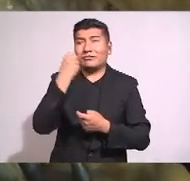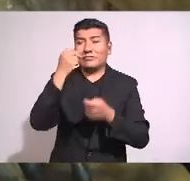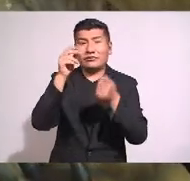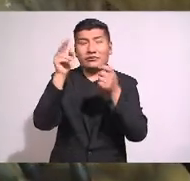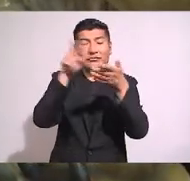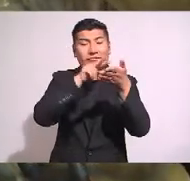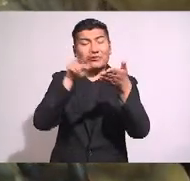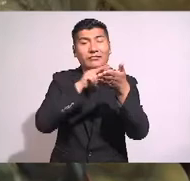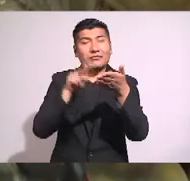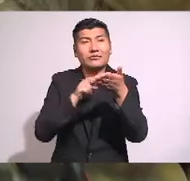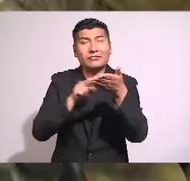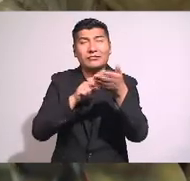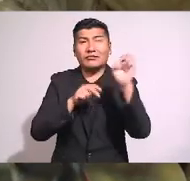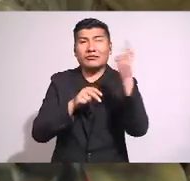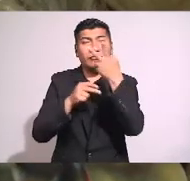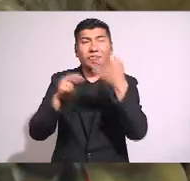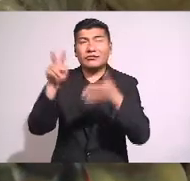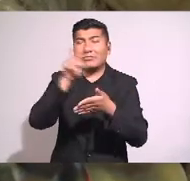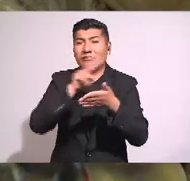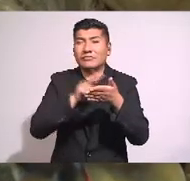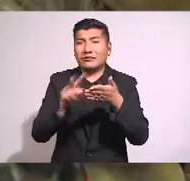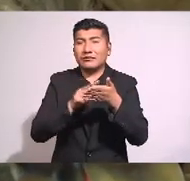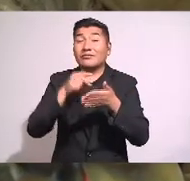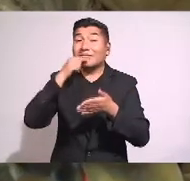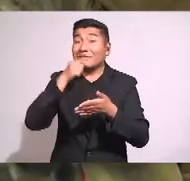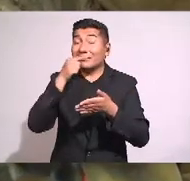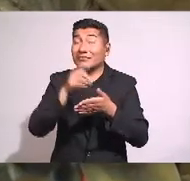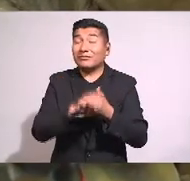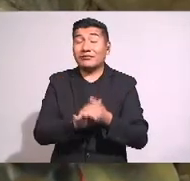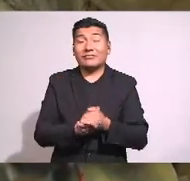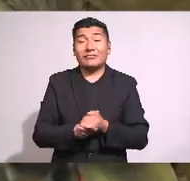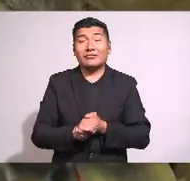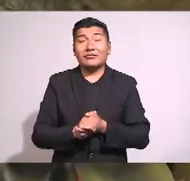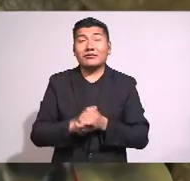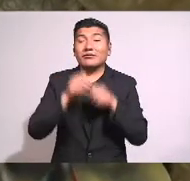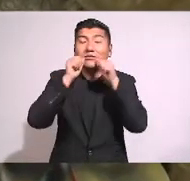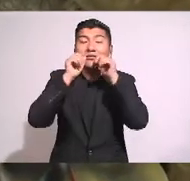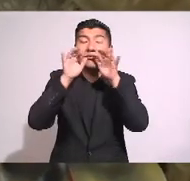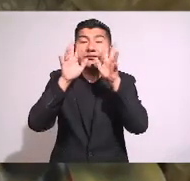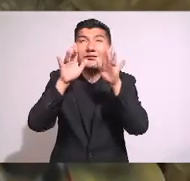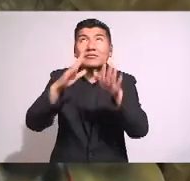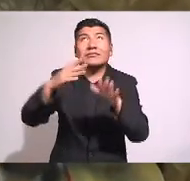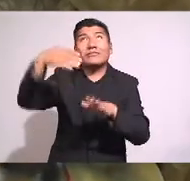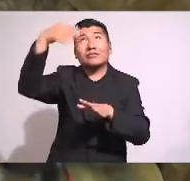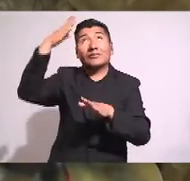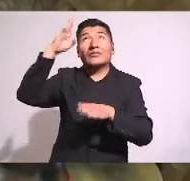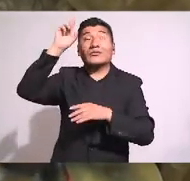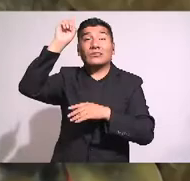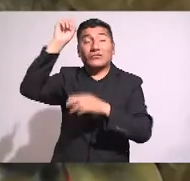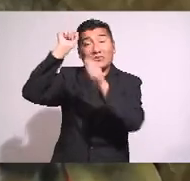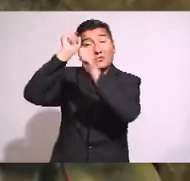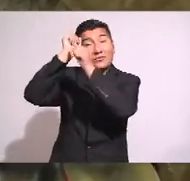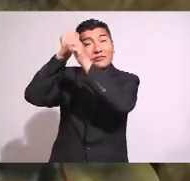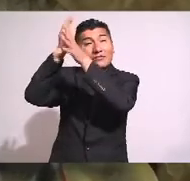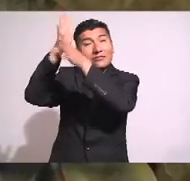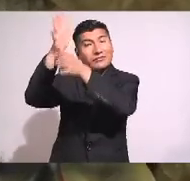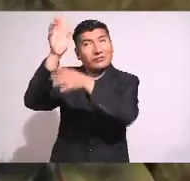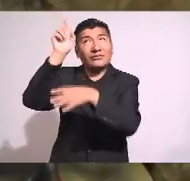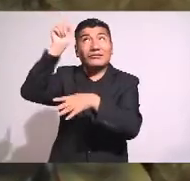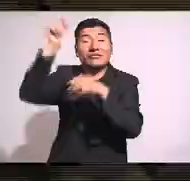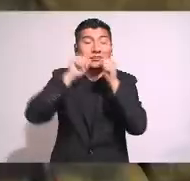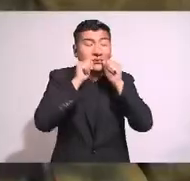lectura, la segunda lectura, que dice así: bendito sea Dios Padre, que nos